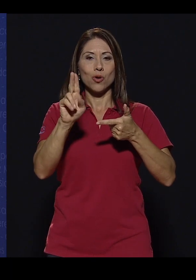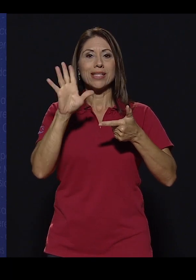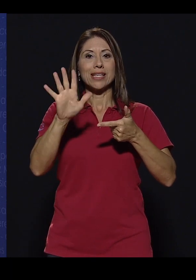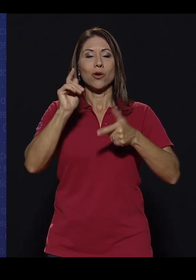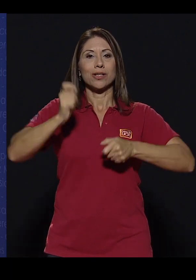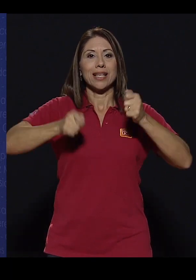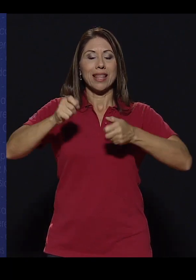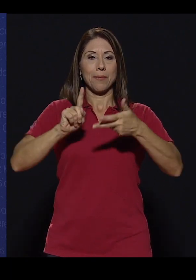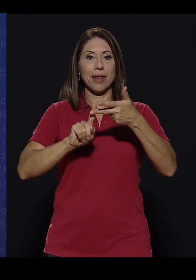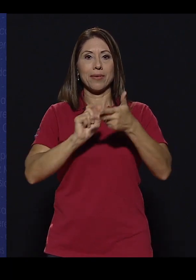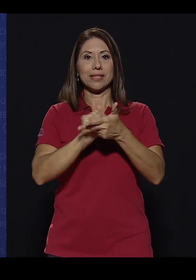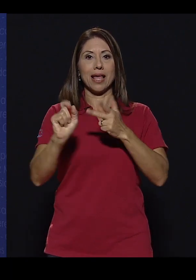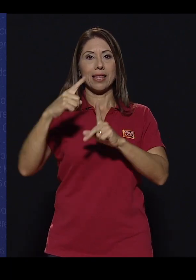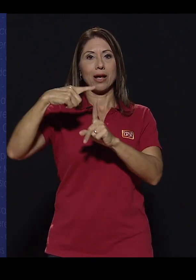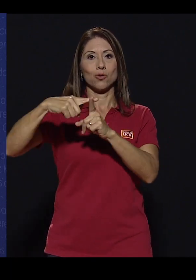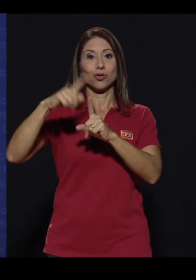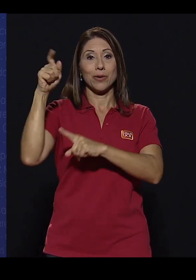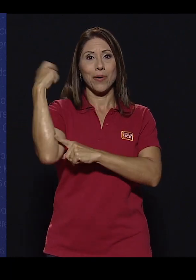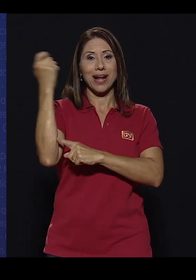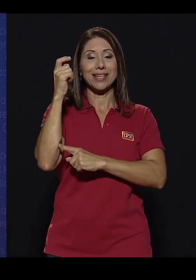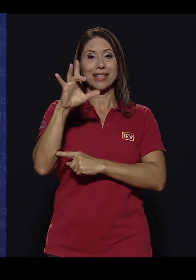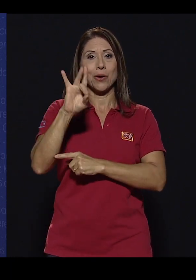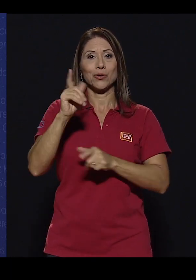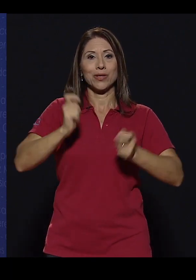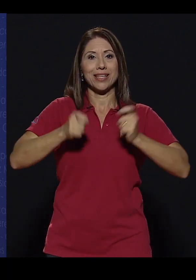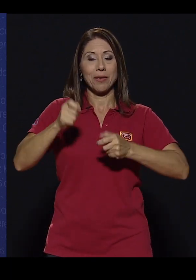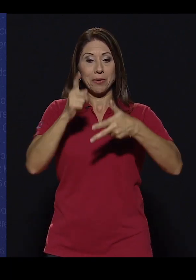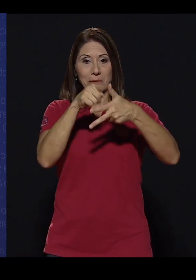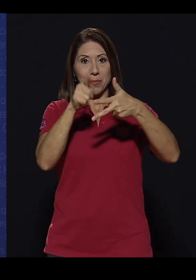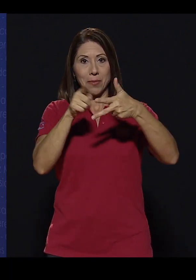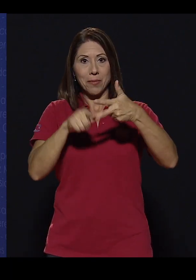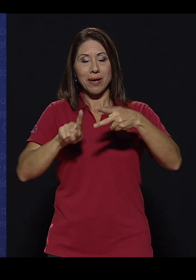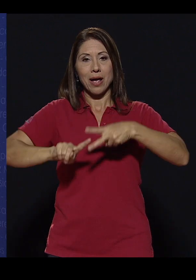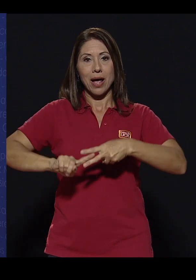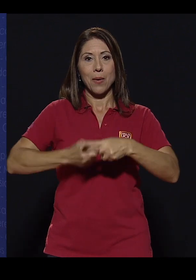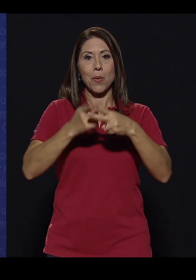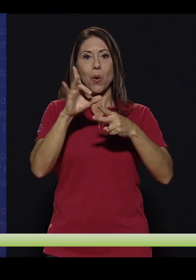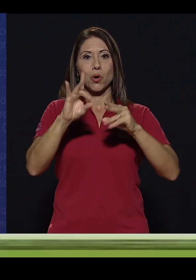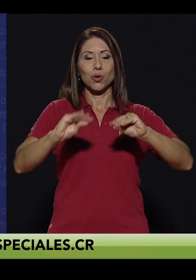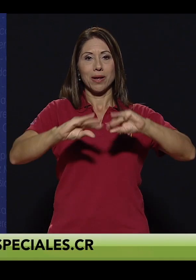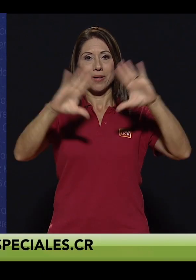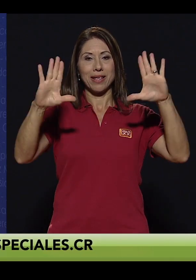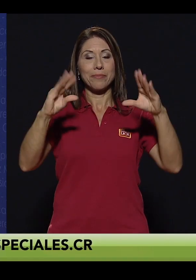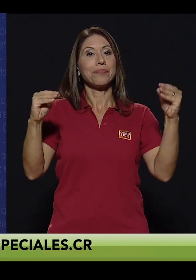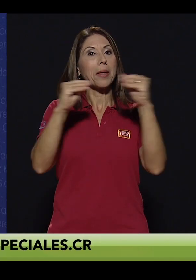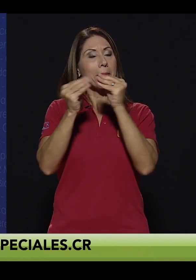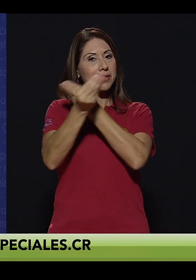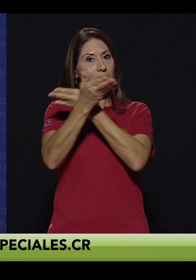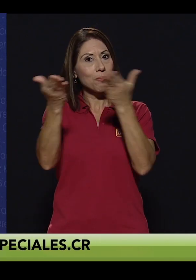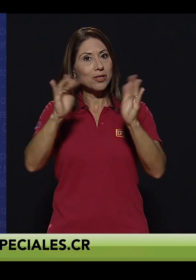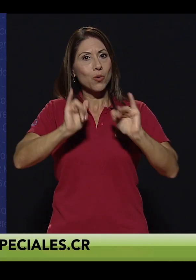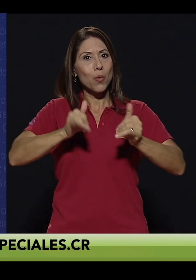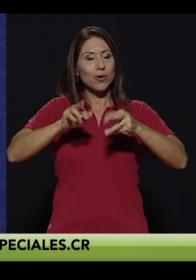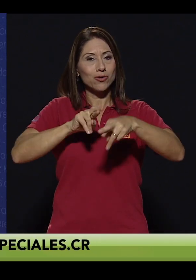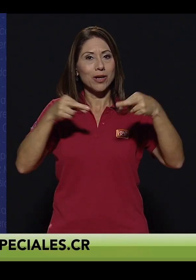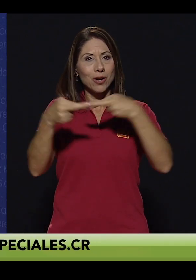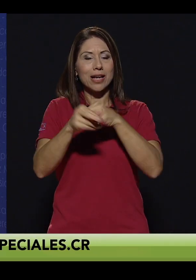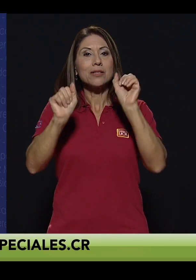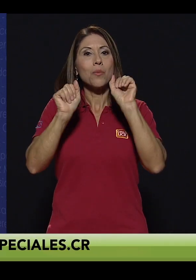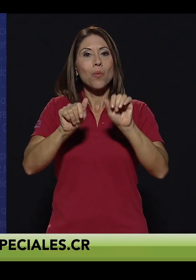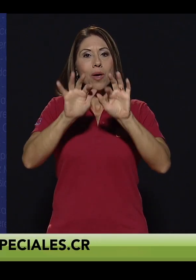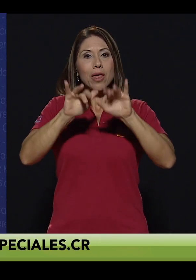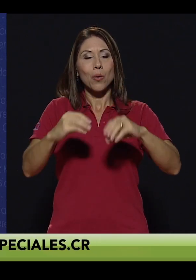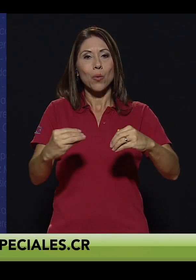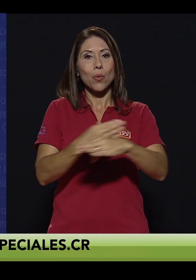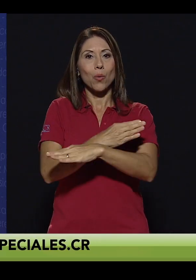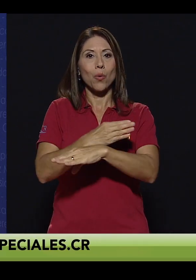y en santa cruz en guanacaste el 8 de septiembre todos esos días a partir de las 8 de la mañana para más información sobre los juegos regionales